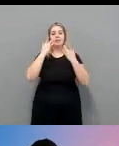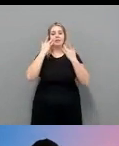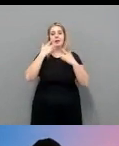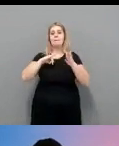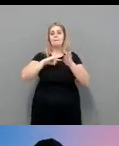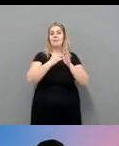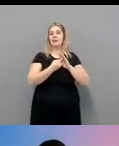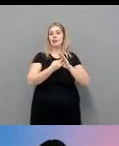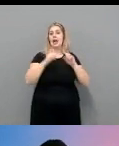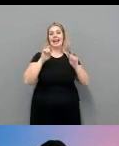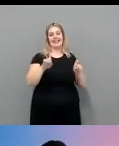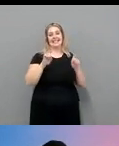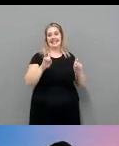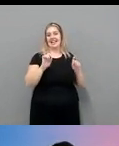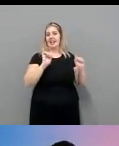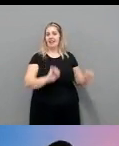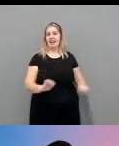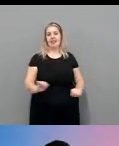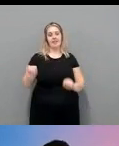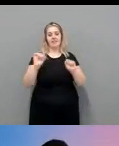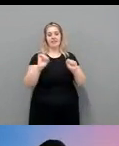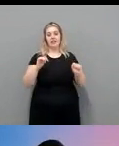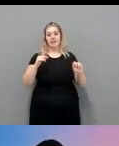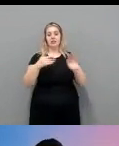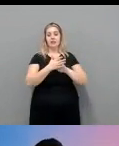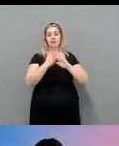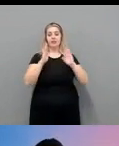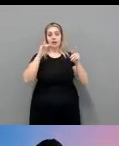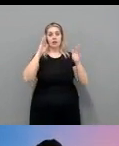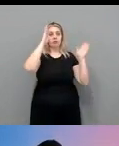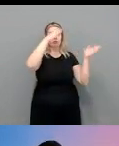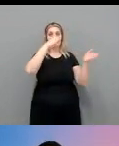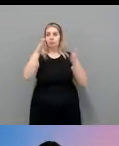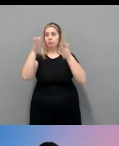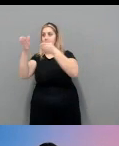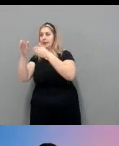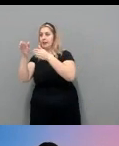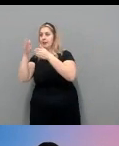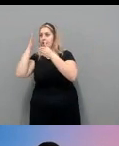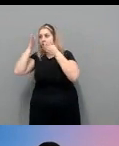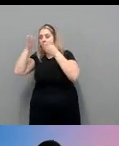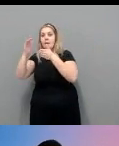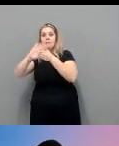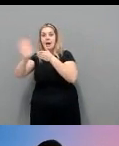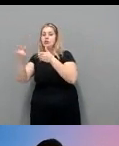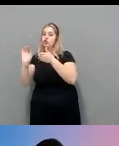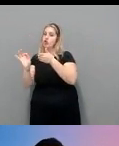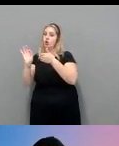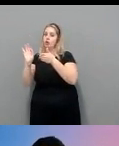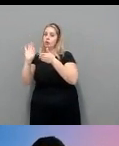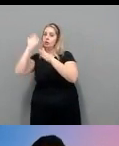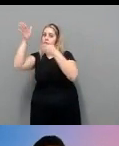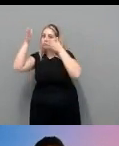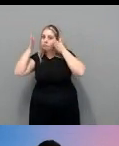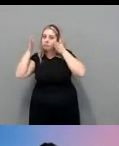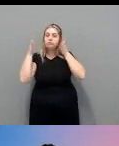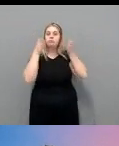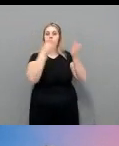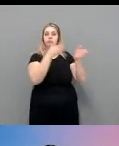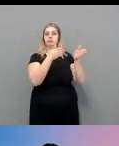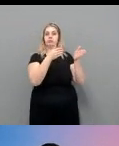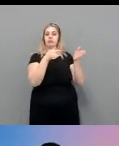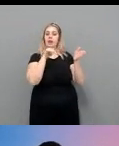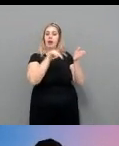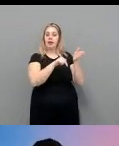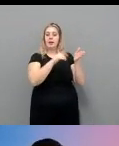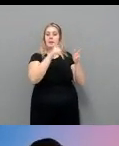metodología de la enseñanza. Jamás pondría el foco en la tecnología de apoyo. Siempre pondría el foco y siempre pongo el foco